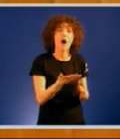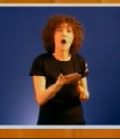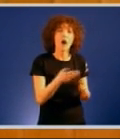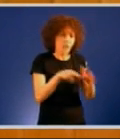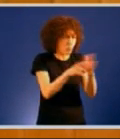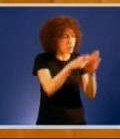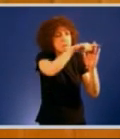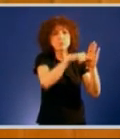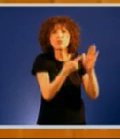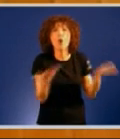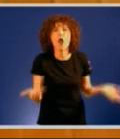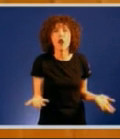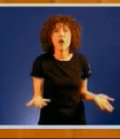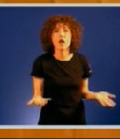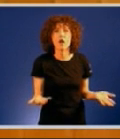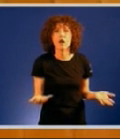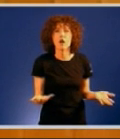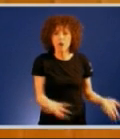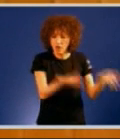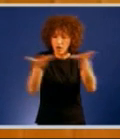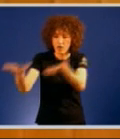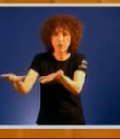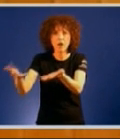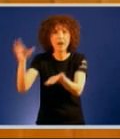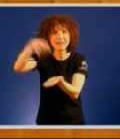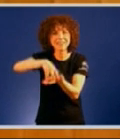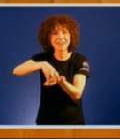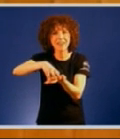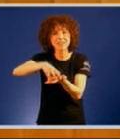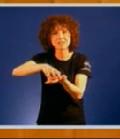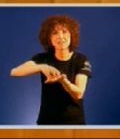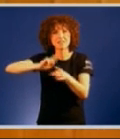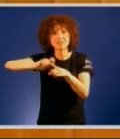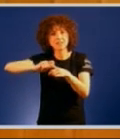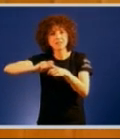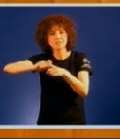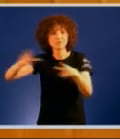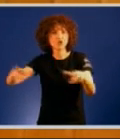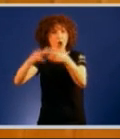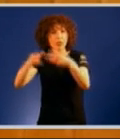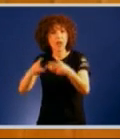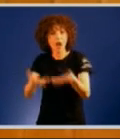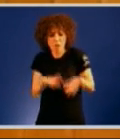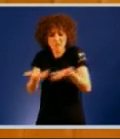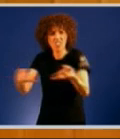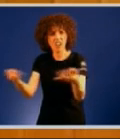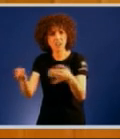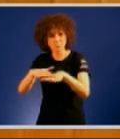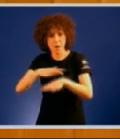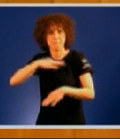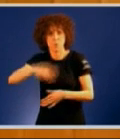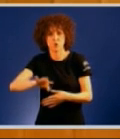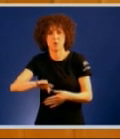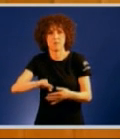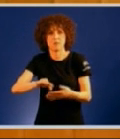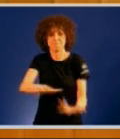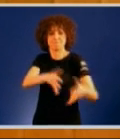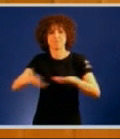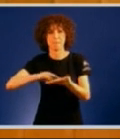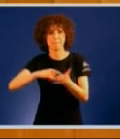recursos y que vaya a estar a disposición de las entidades de carácter social para poner en marcha ese